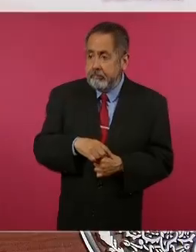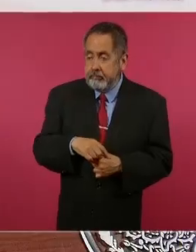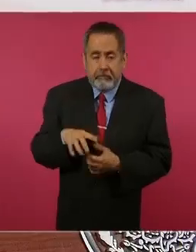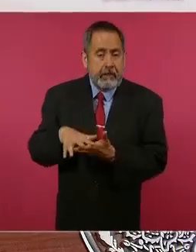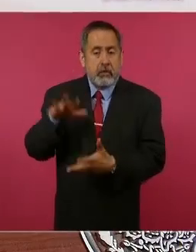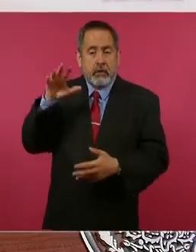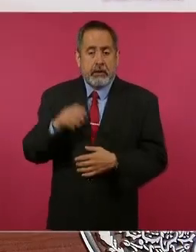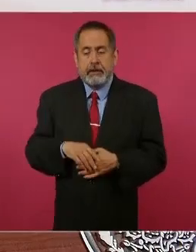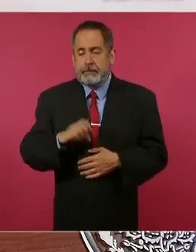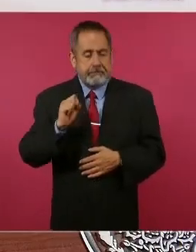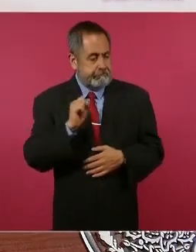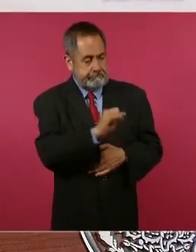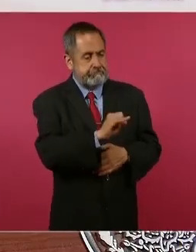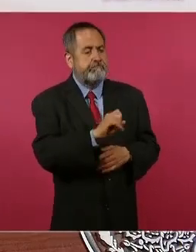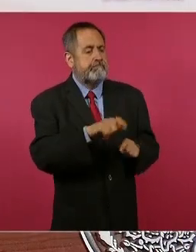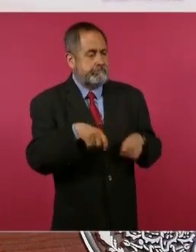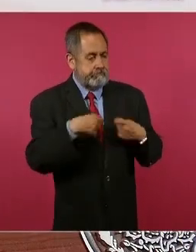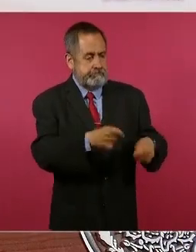por mayoría